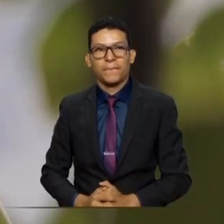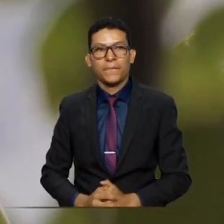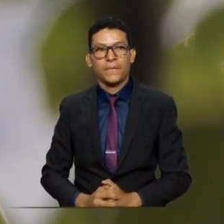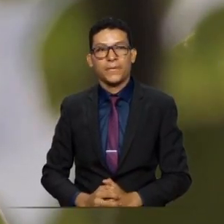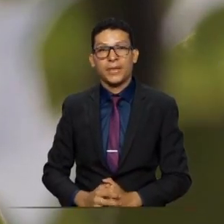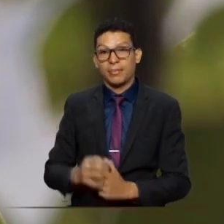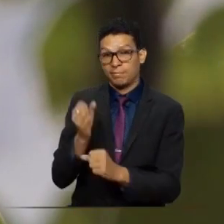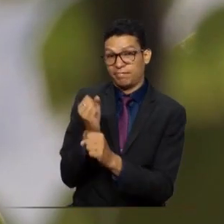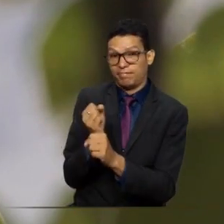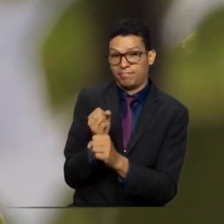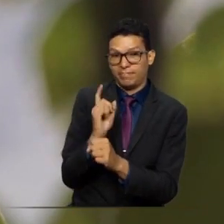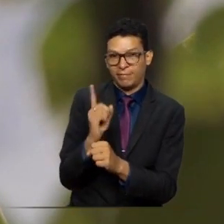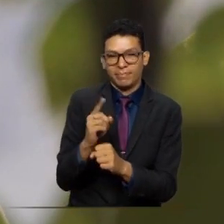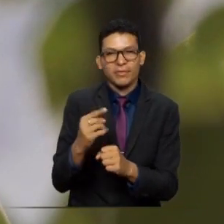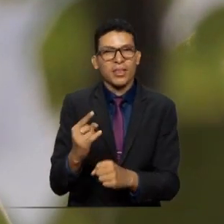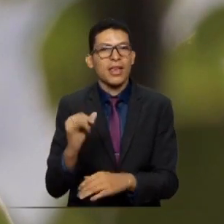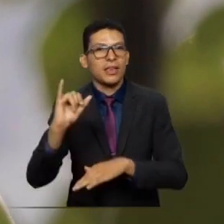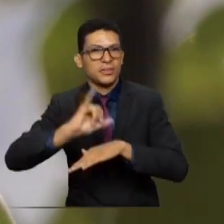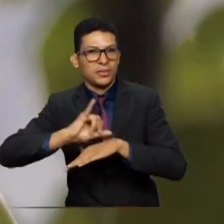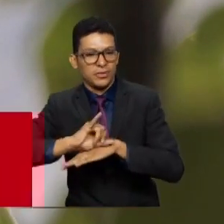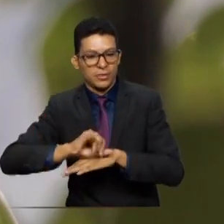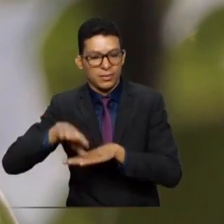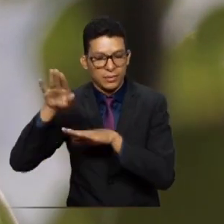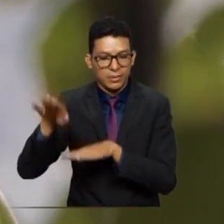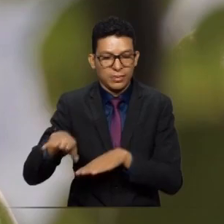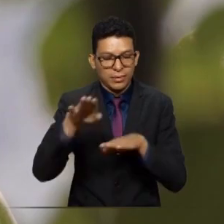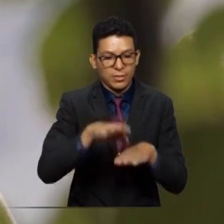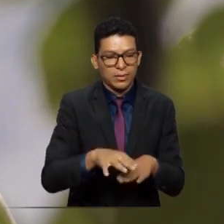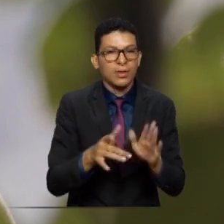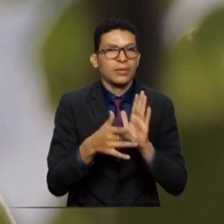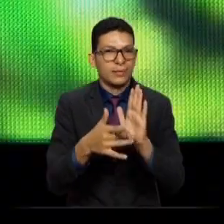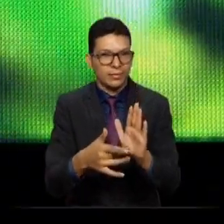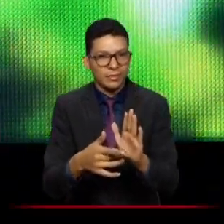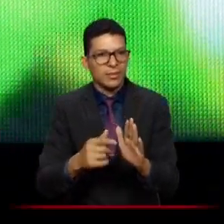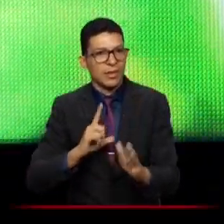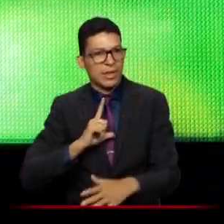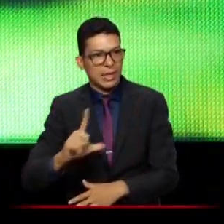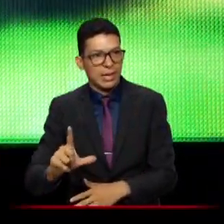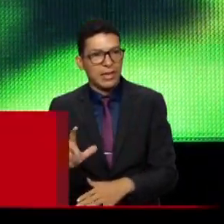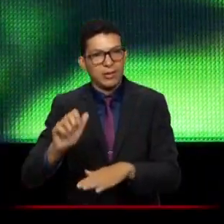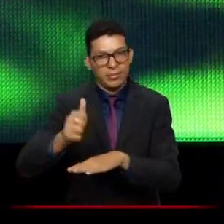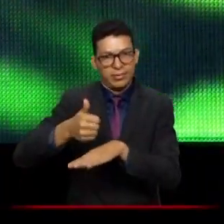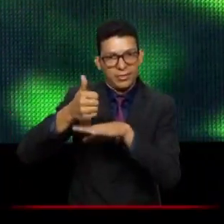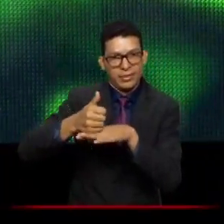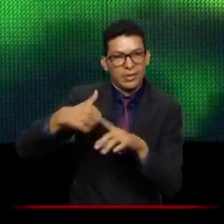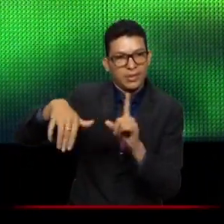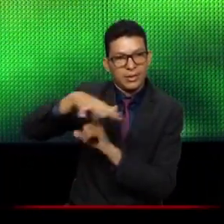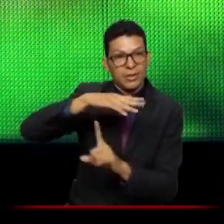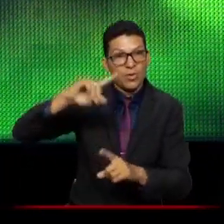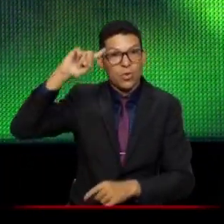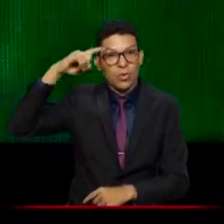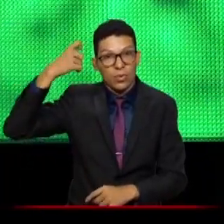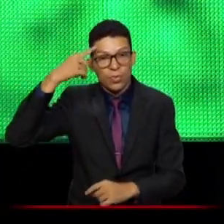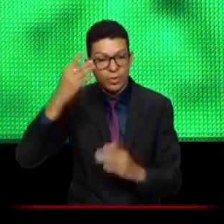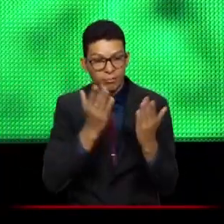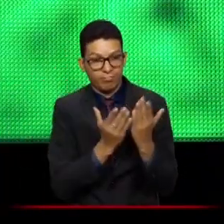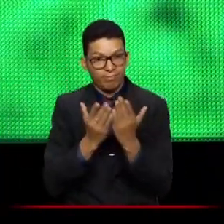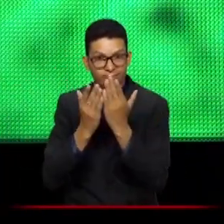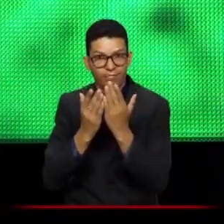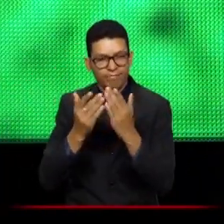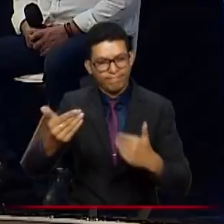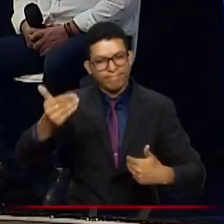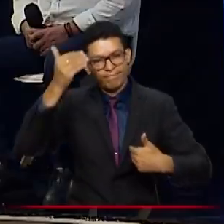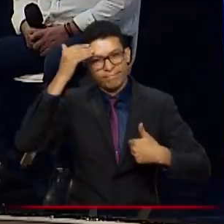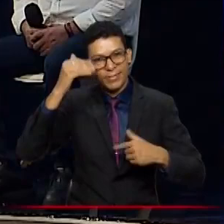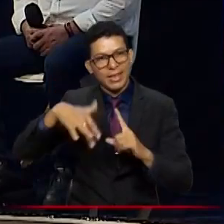Desde el trabajo que adelantan en las instituciones que representan, los panelistas, líderes de la autoridad ambiental, el gobierno y la academia hablaron de la